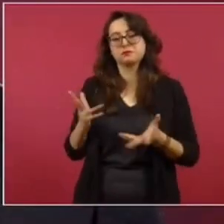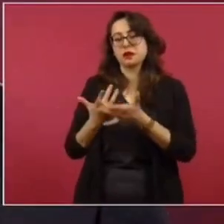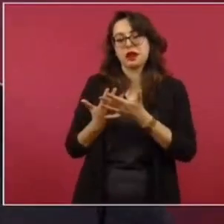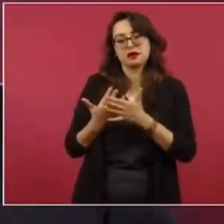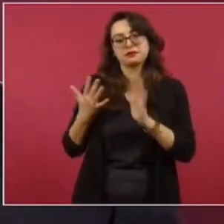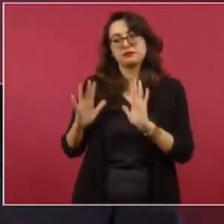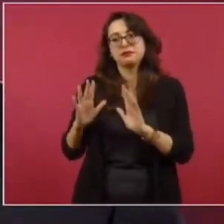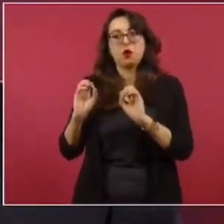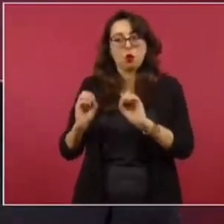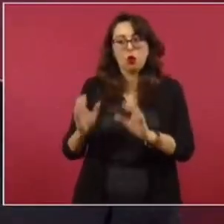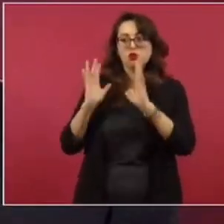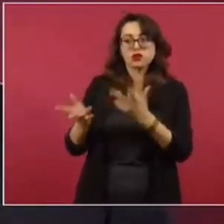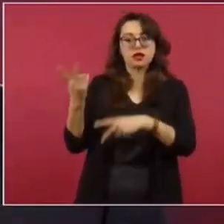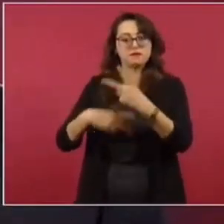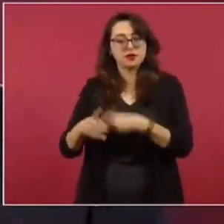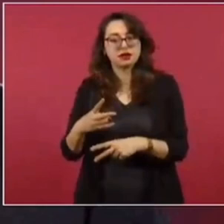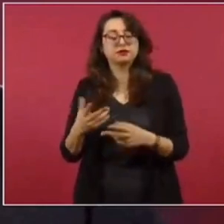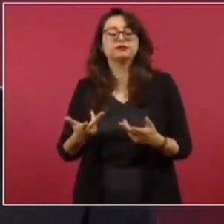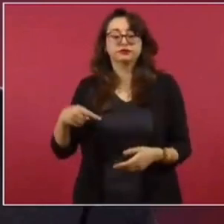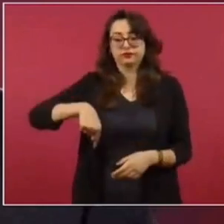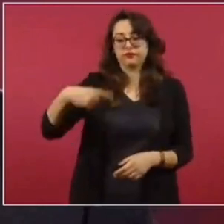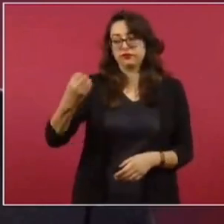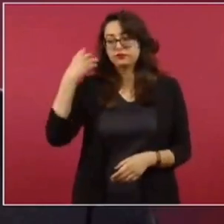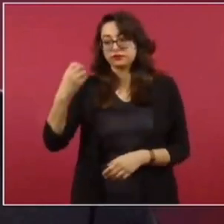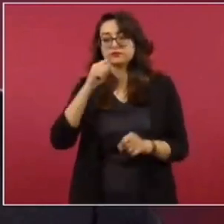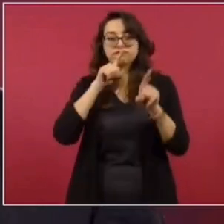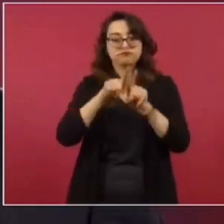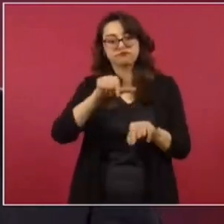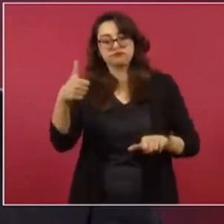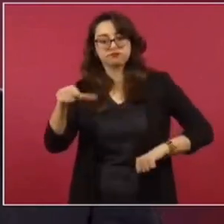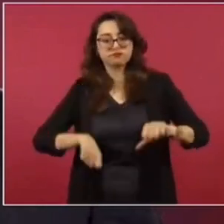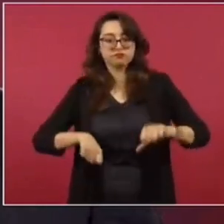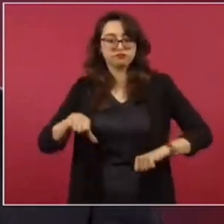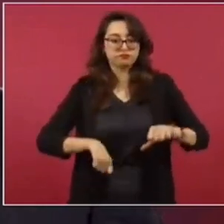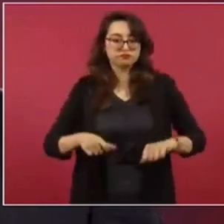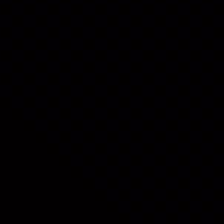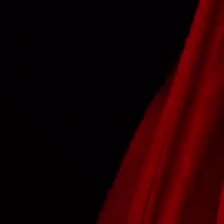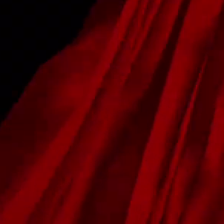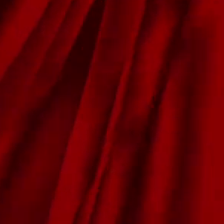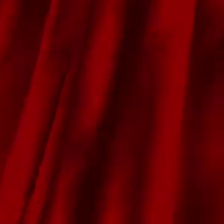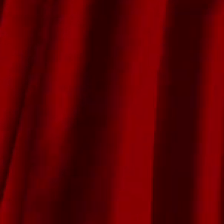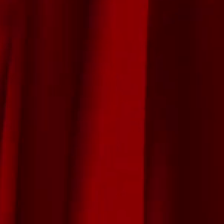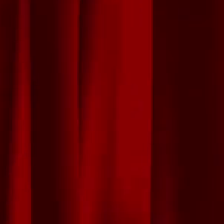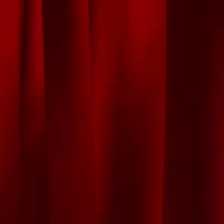en que se incorpore normalmente tanto a la conferencia de prensa como al resto de las actividades de manera presencial.